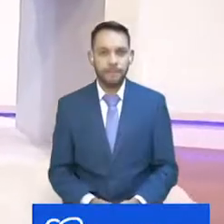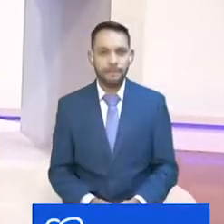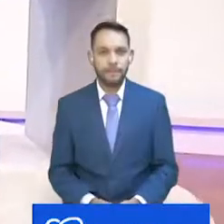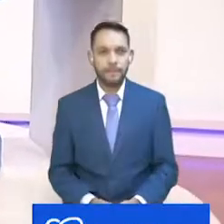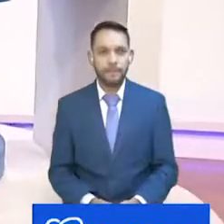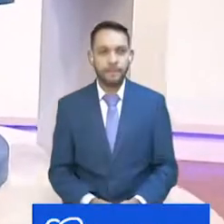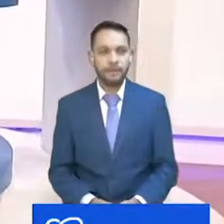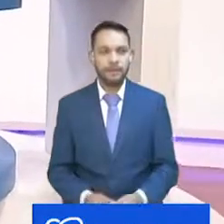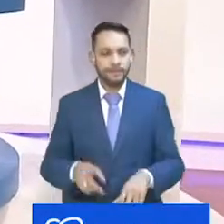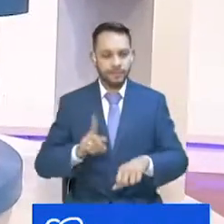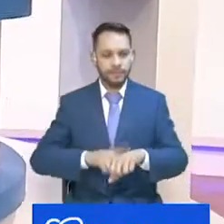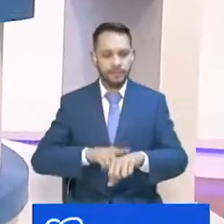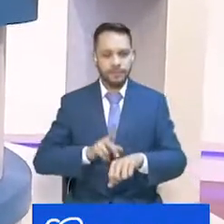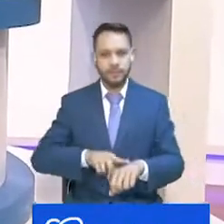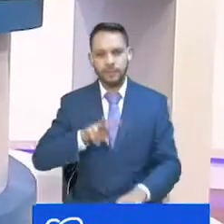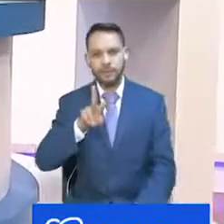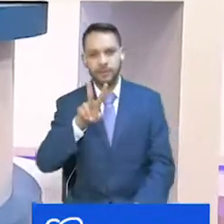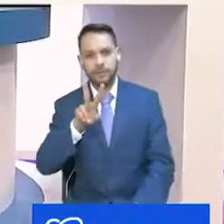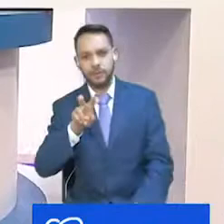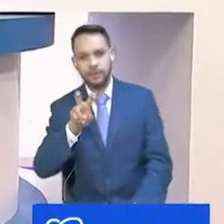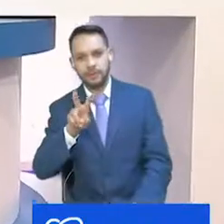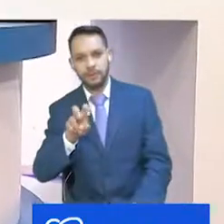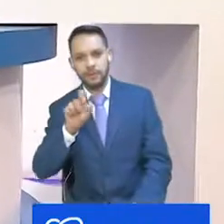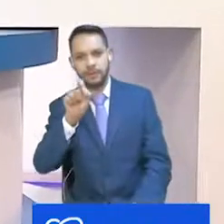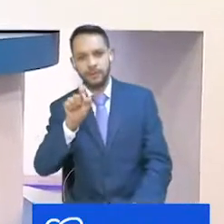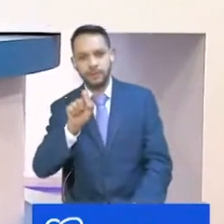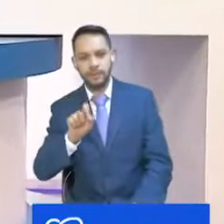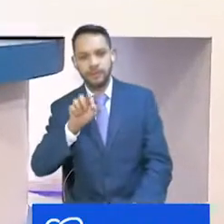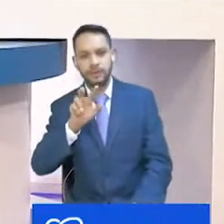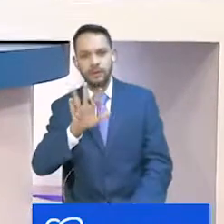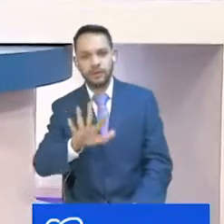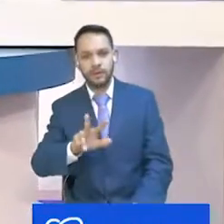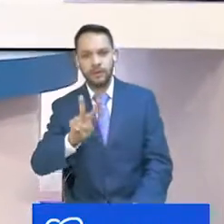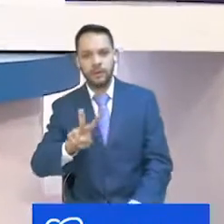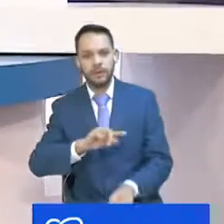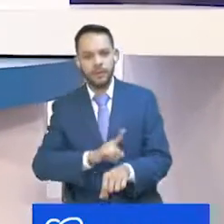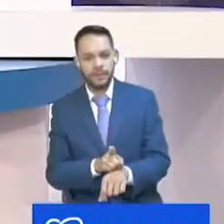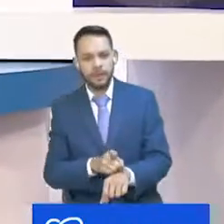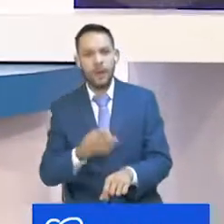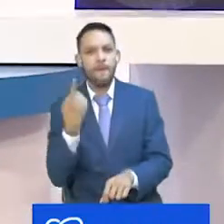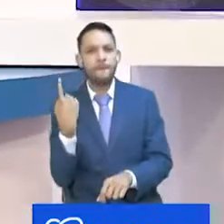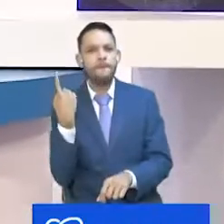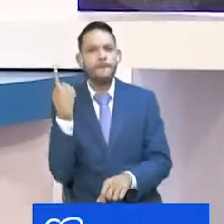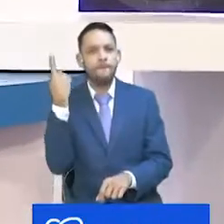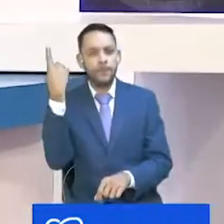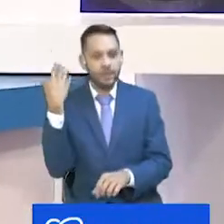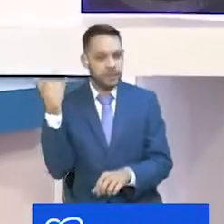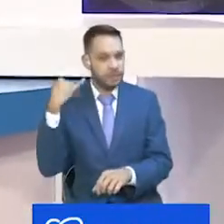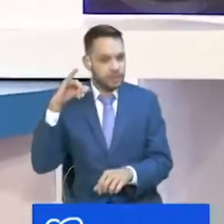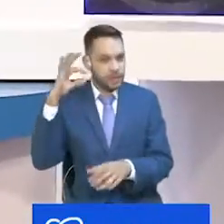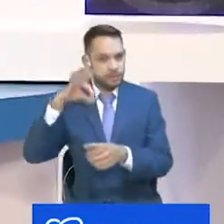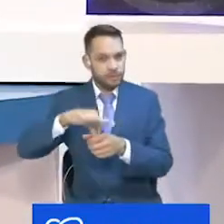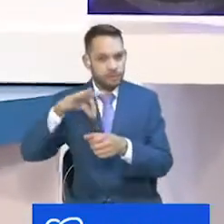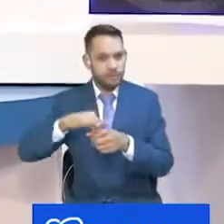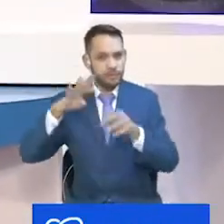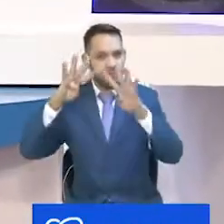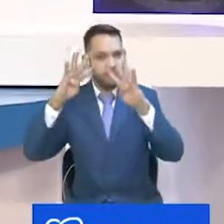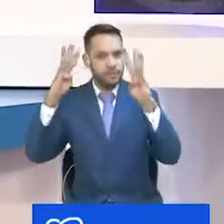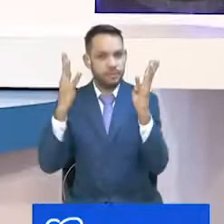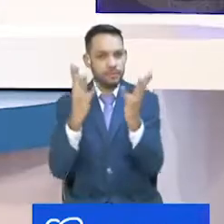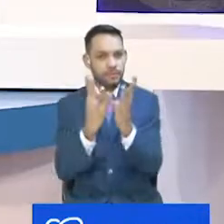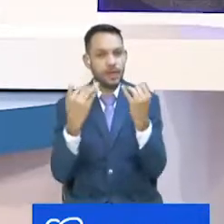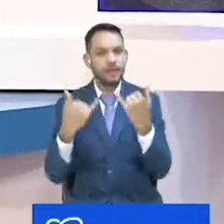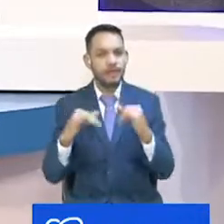son las siete de la noche 52 minutos en tele café noticias seguimos hablando de política ya han pasado a las elecciones parlamentarias pero nos preparamos